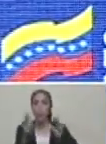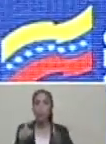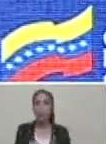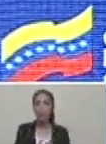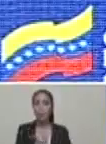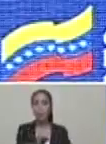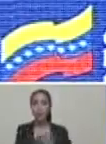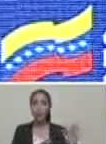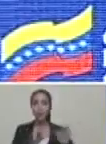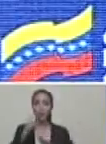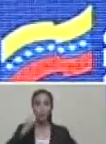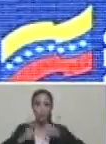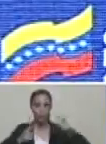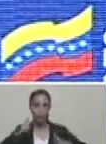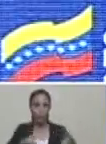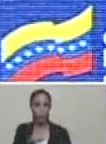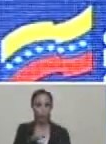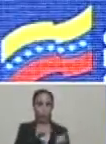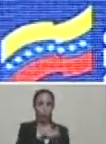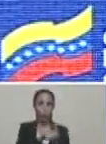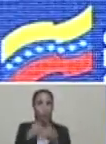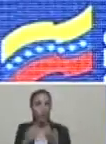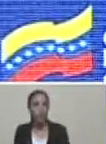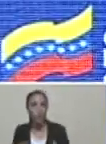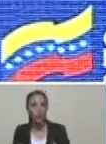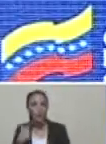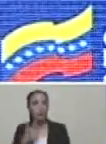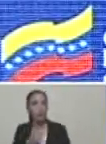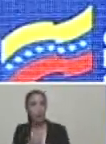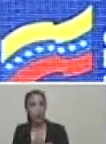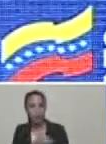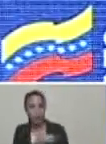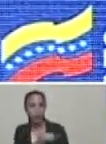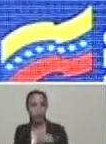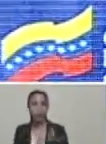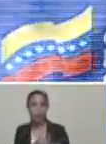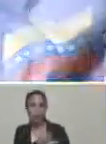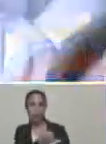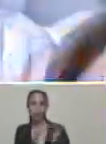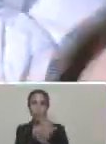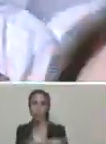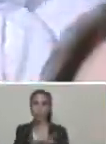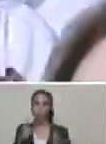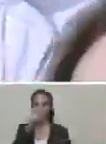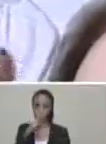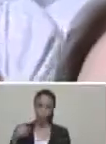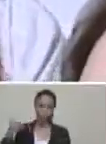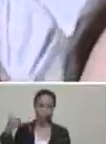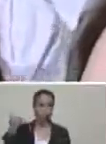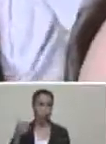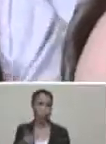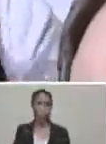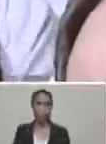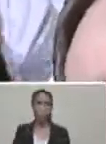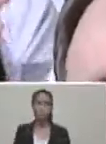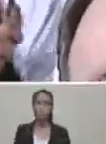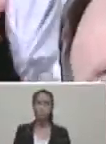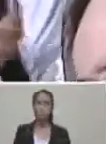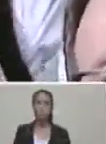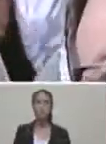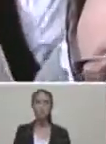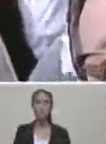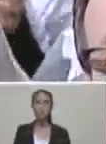1.779.015 compatriotas han sido salvados por la misión Barrio Adentro en estos 16 años de vida y de